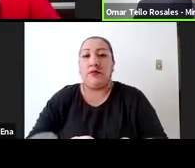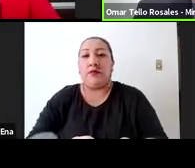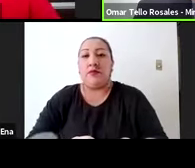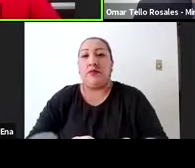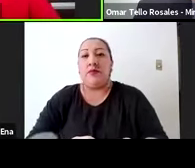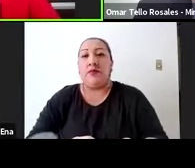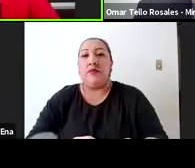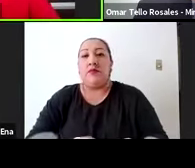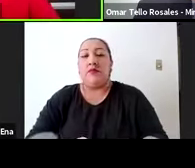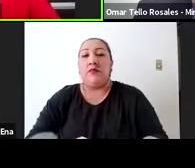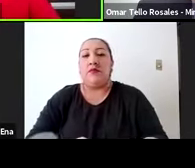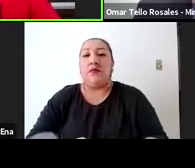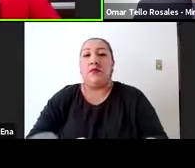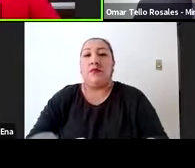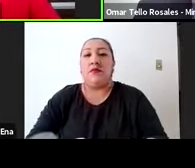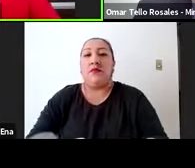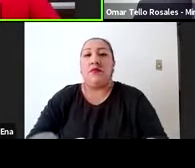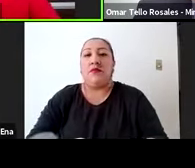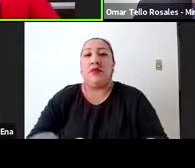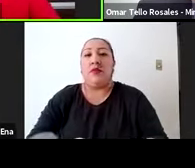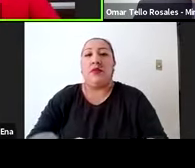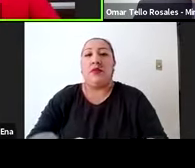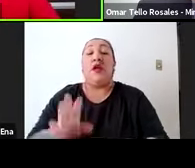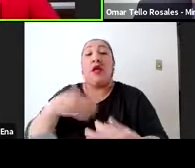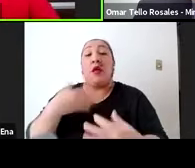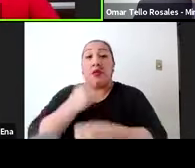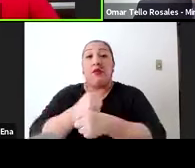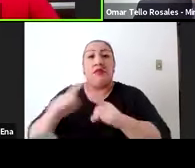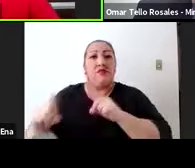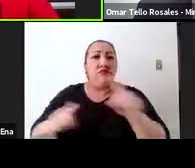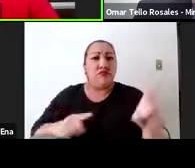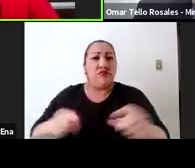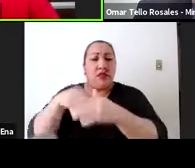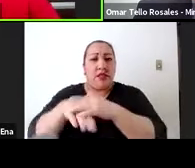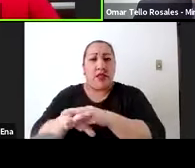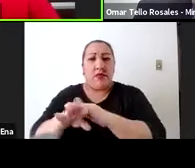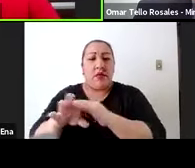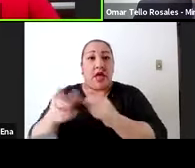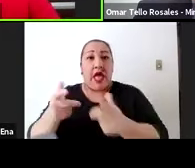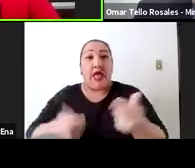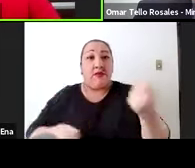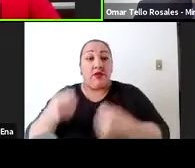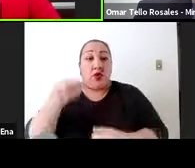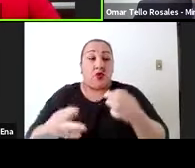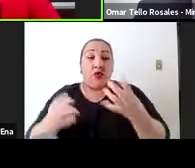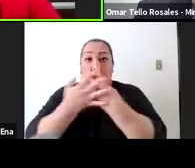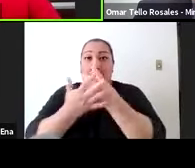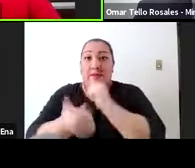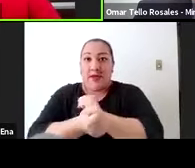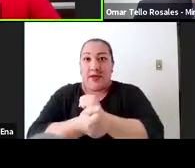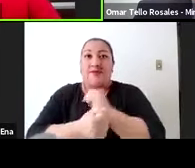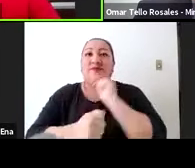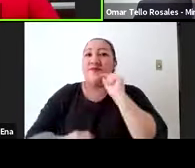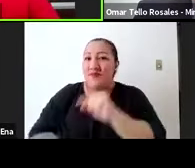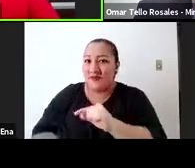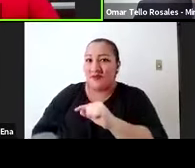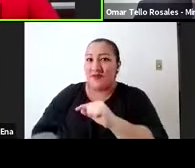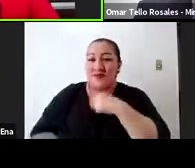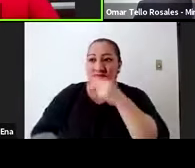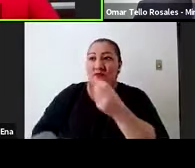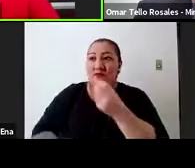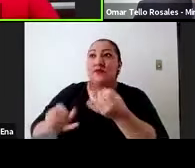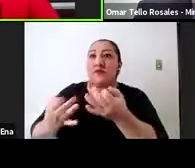para fortalecer la interoperabilidad en el sistema de administración de justicia penal, y ahí estamos viendo cuán